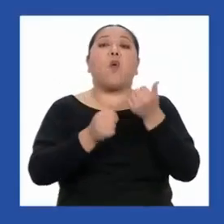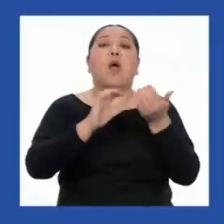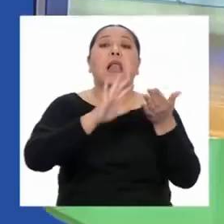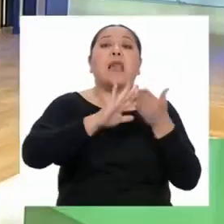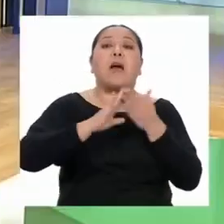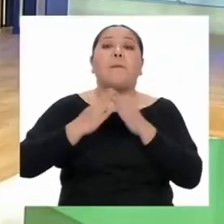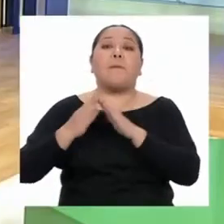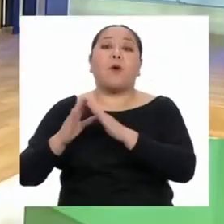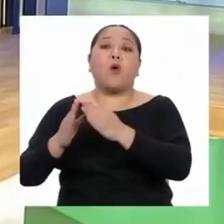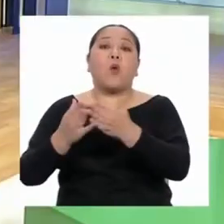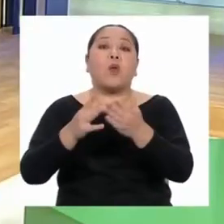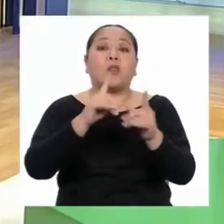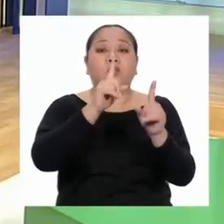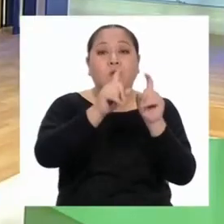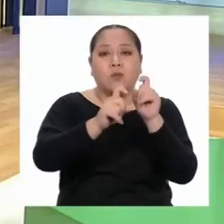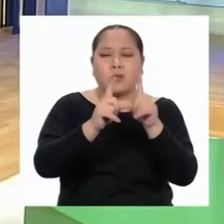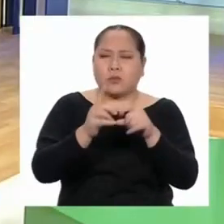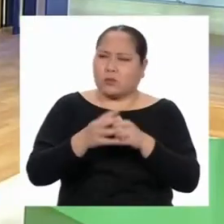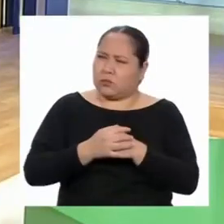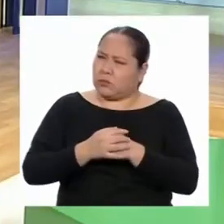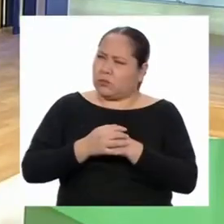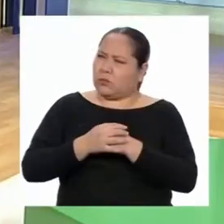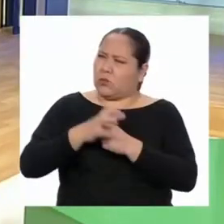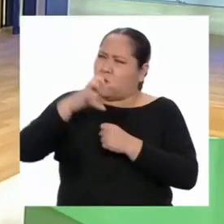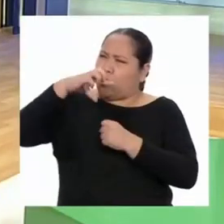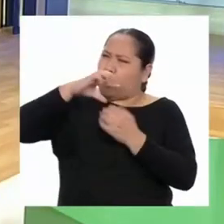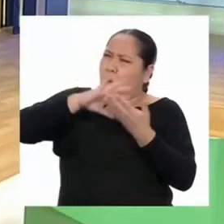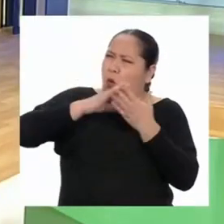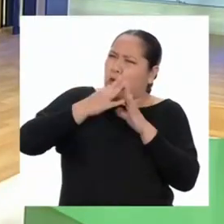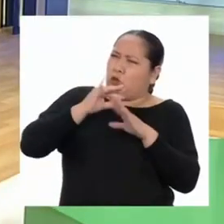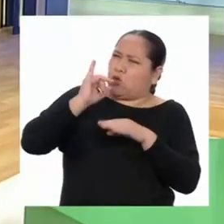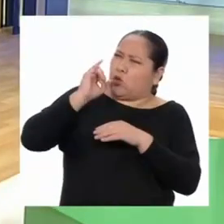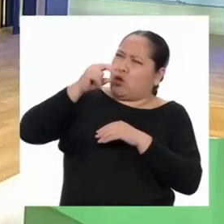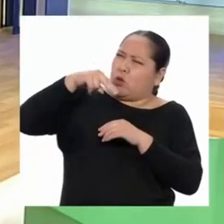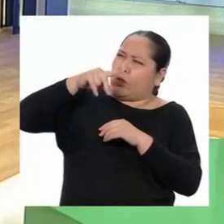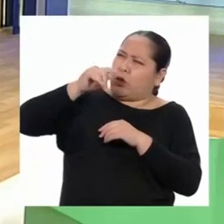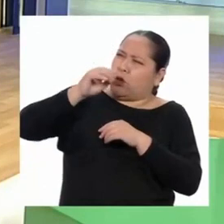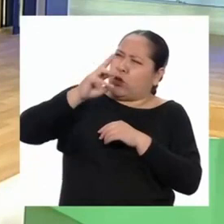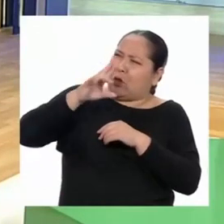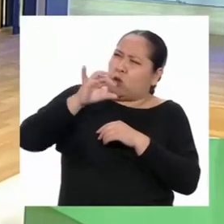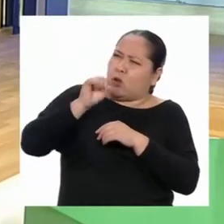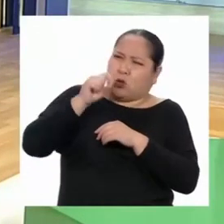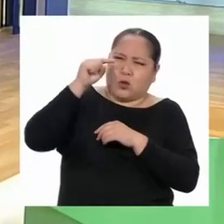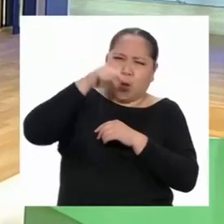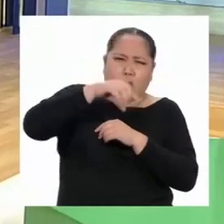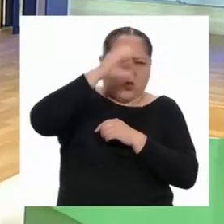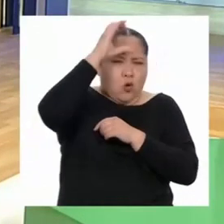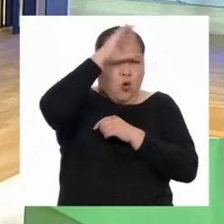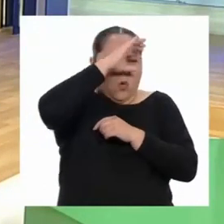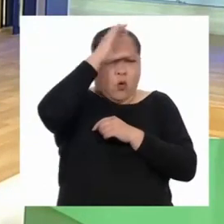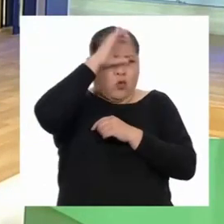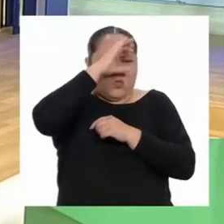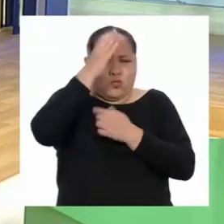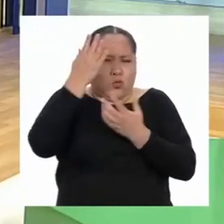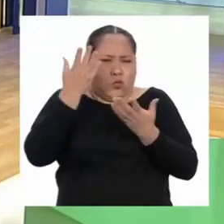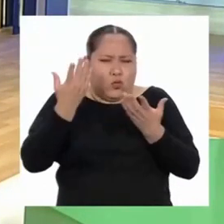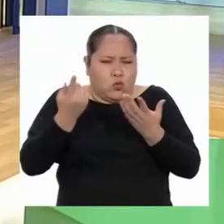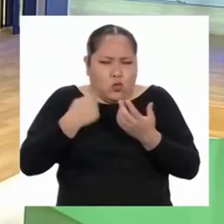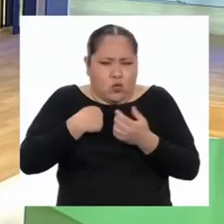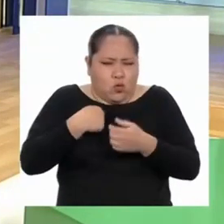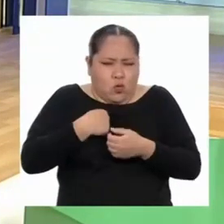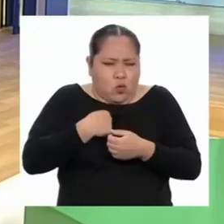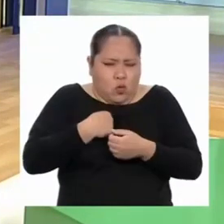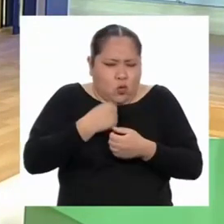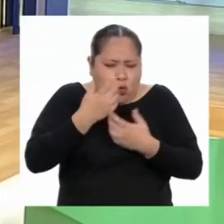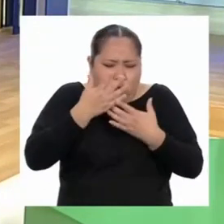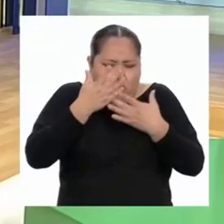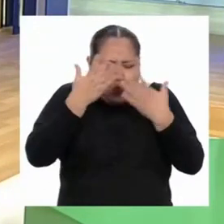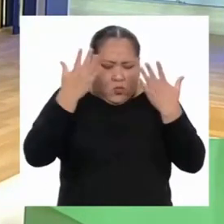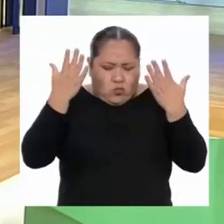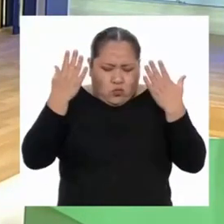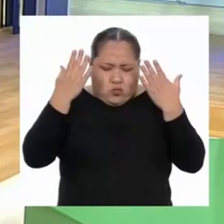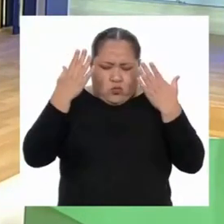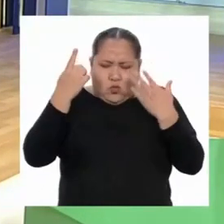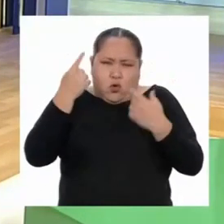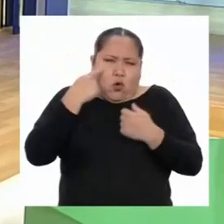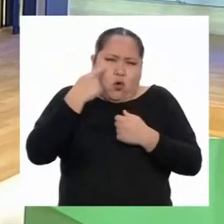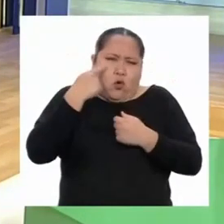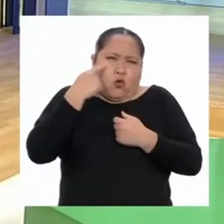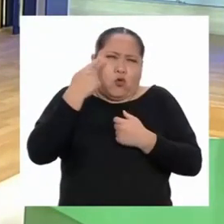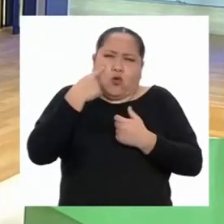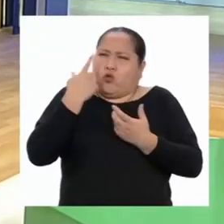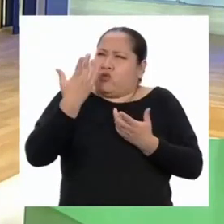interés. ¿Población de interés? Ese concepto no está dentro de mi amplio glosario de